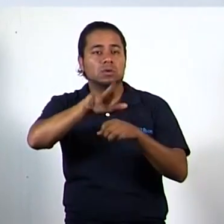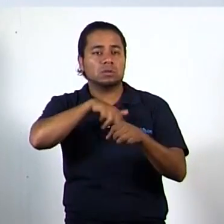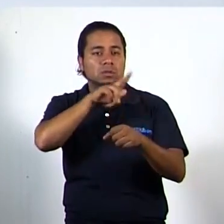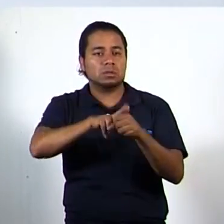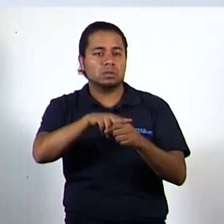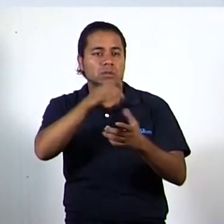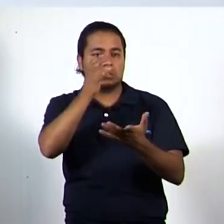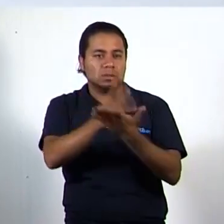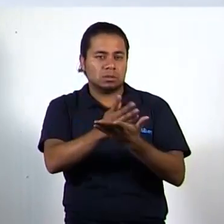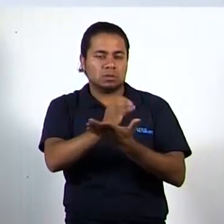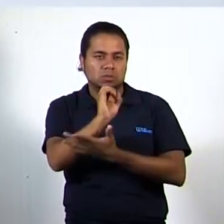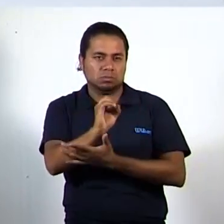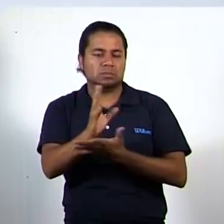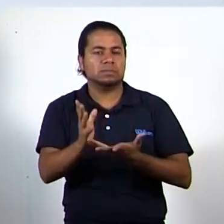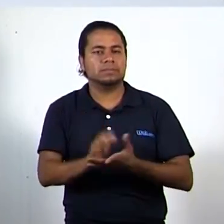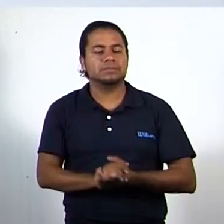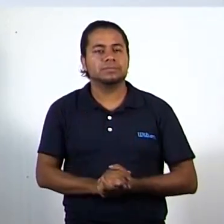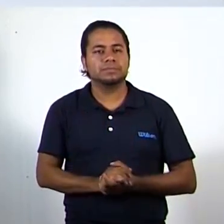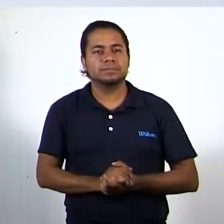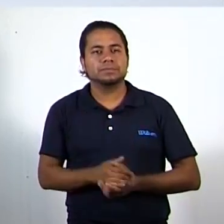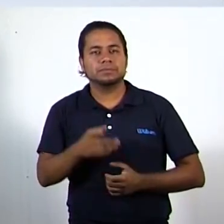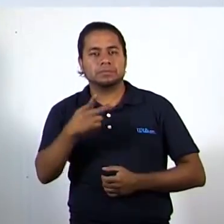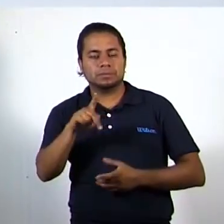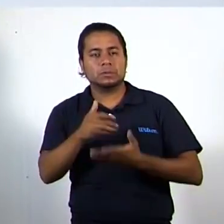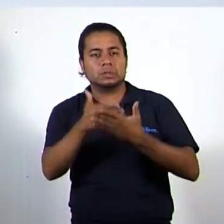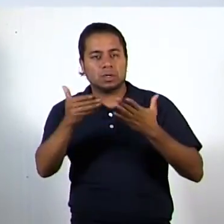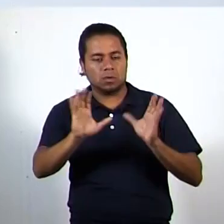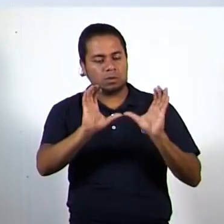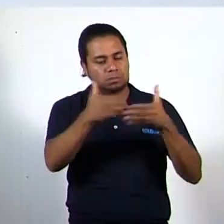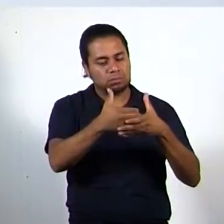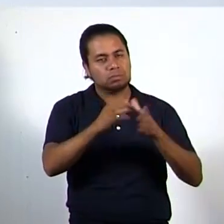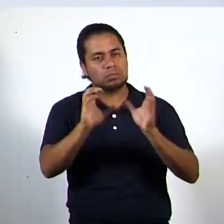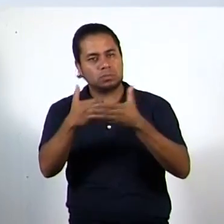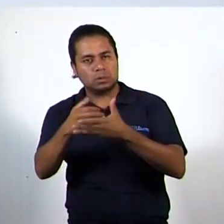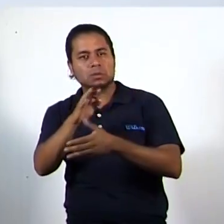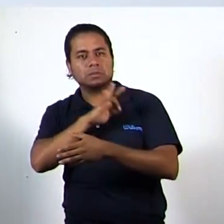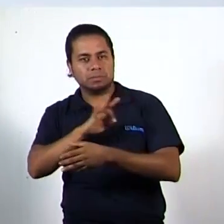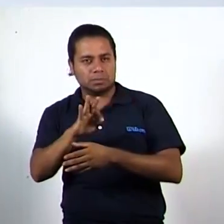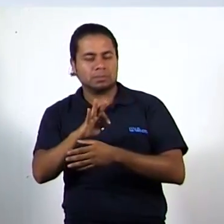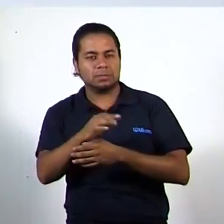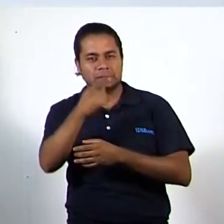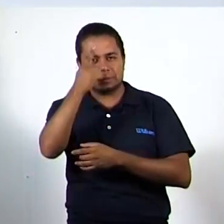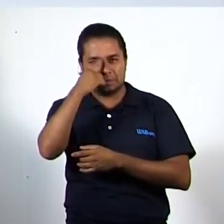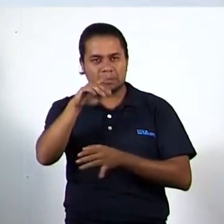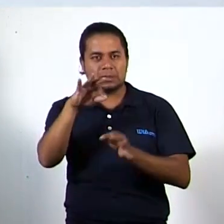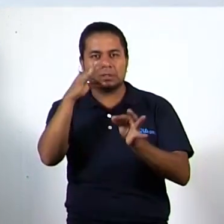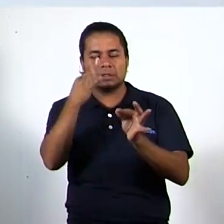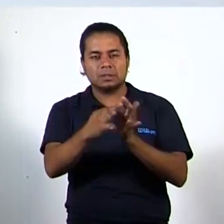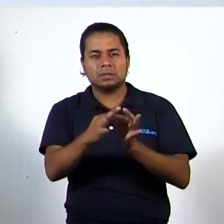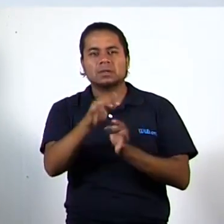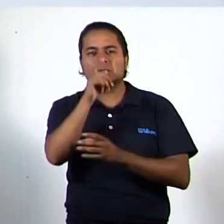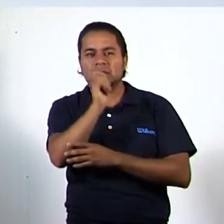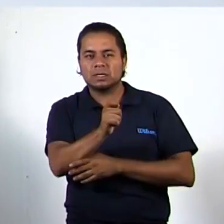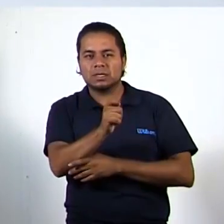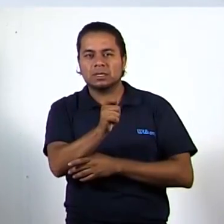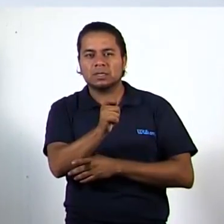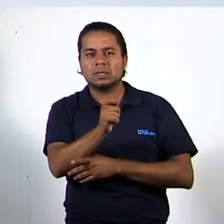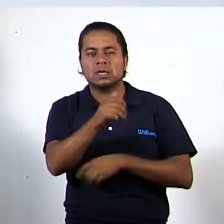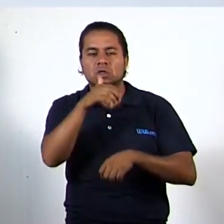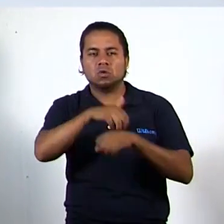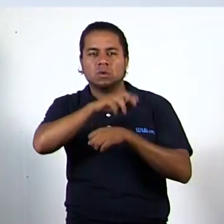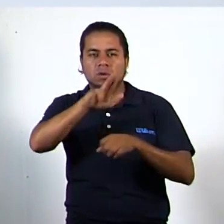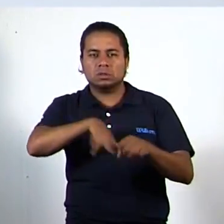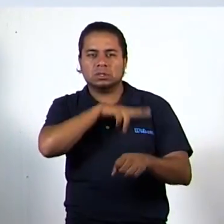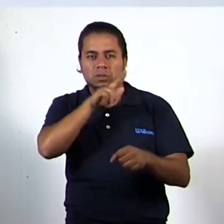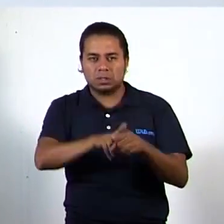excepto del cero. Pero vamos a categorizarlos. ¿Te parece? para concluir en qué son los números naturales.